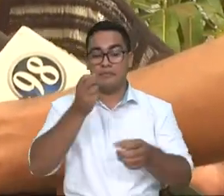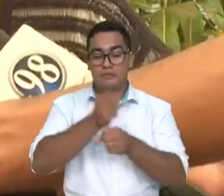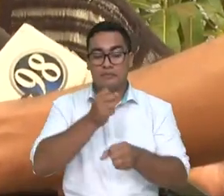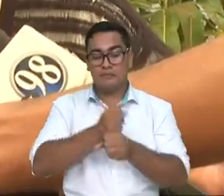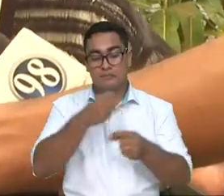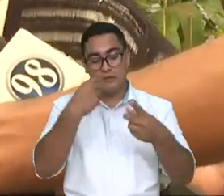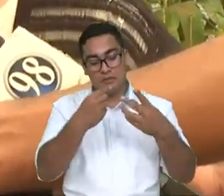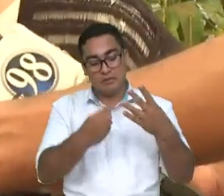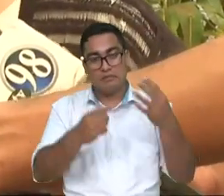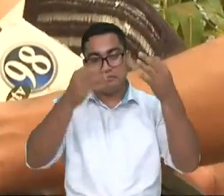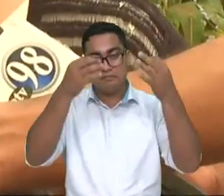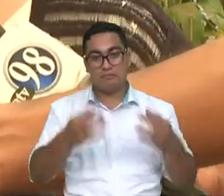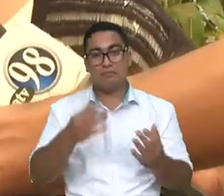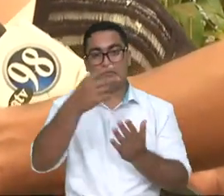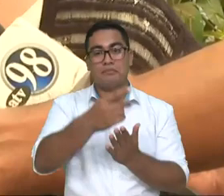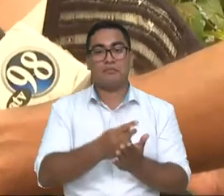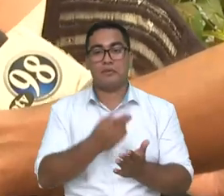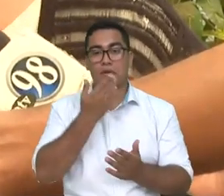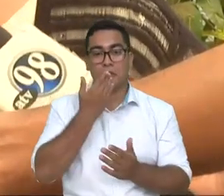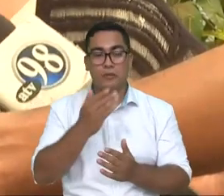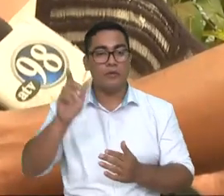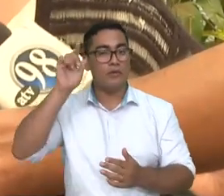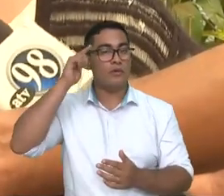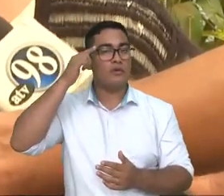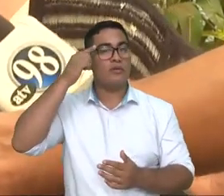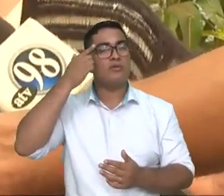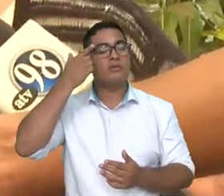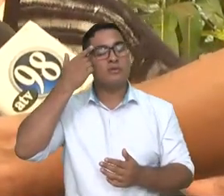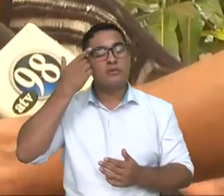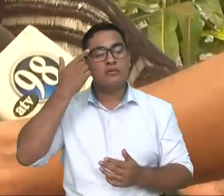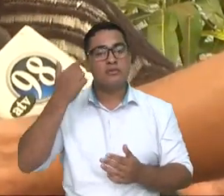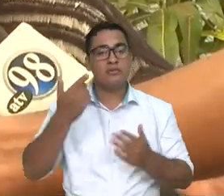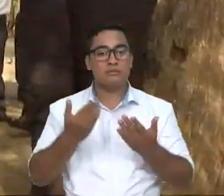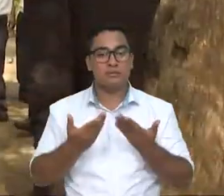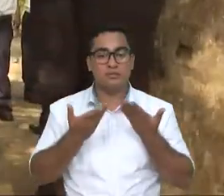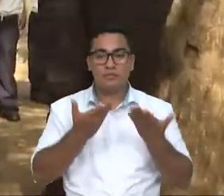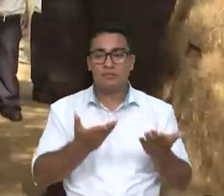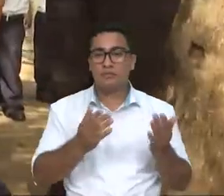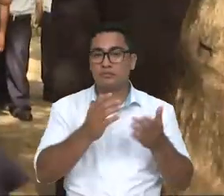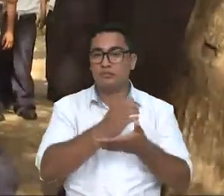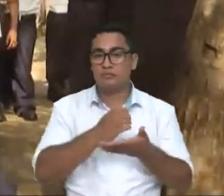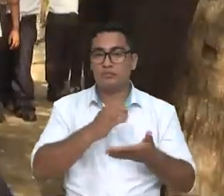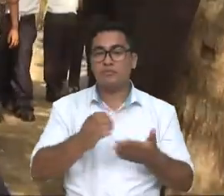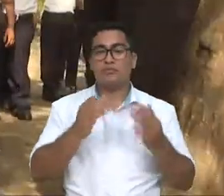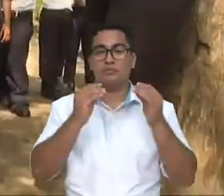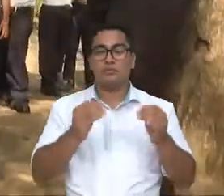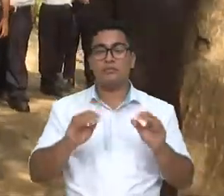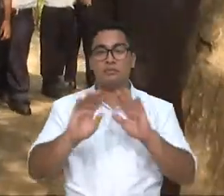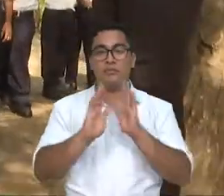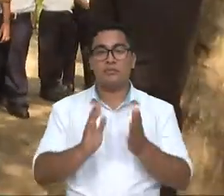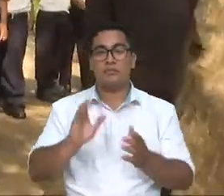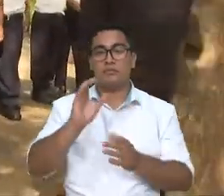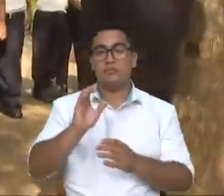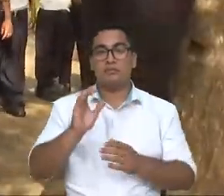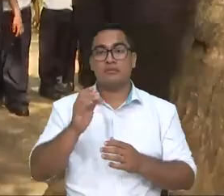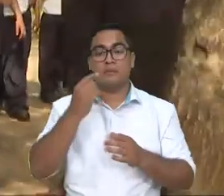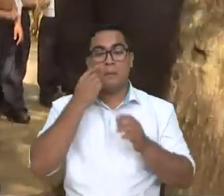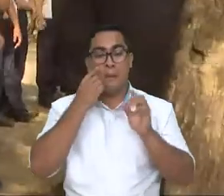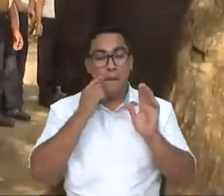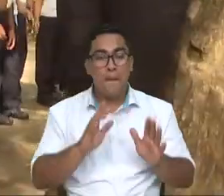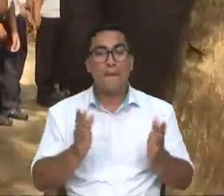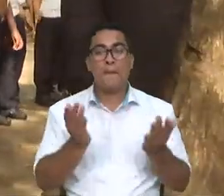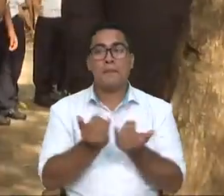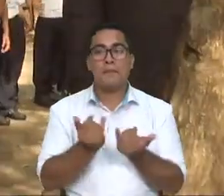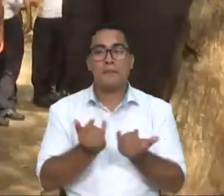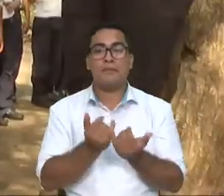y proyectos de nuestro buen gobierno para el beneficio de esta comunidad educativa. La ministra aplaudió las acciones preventivas que se